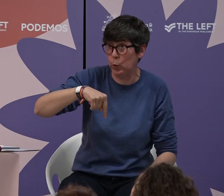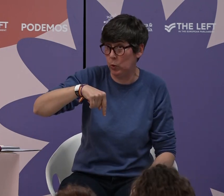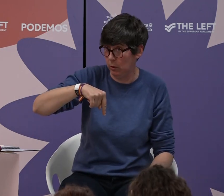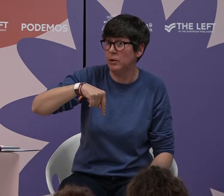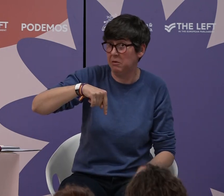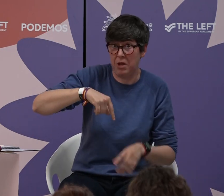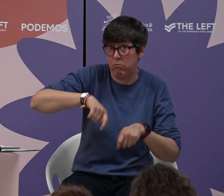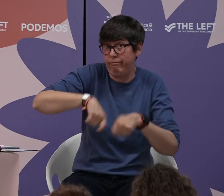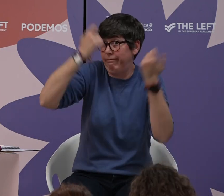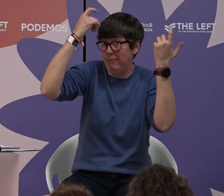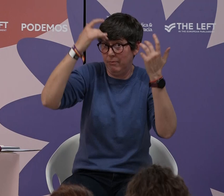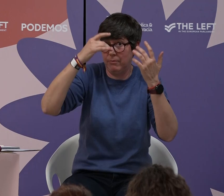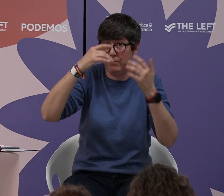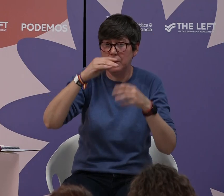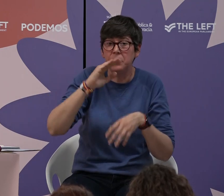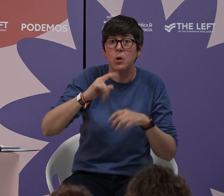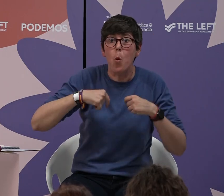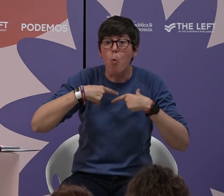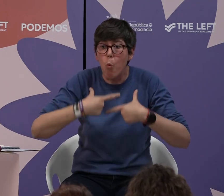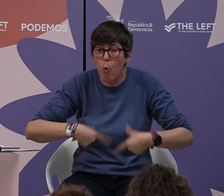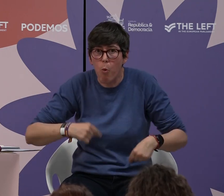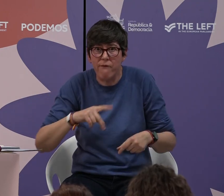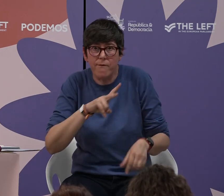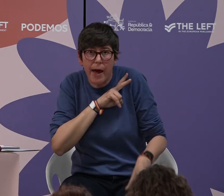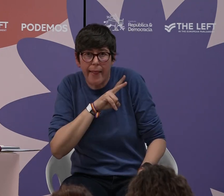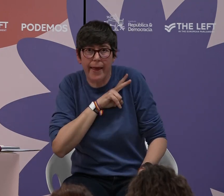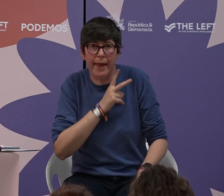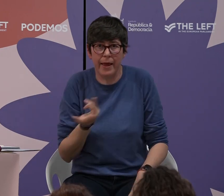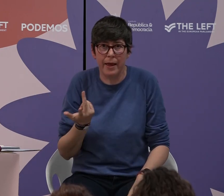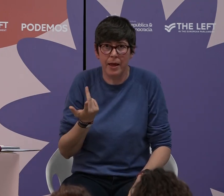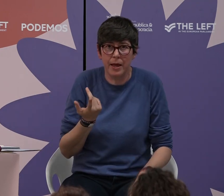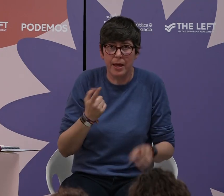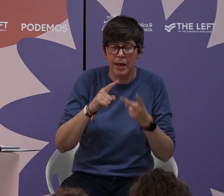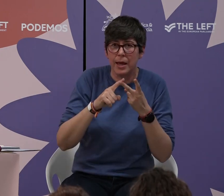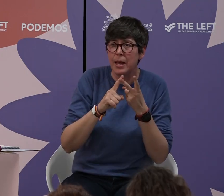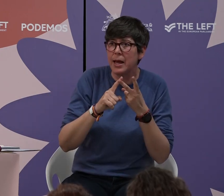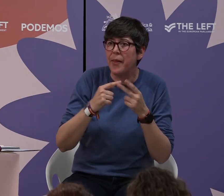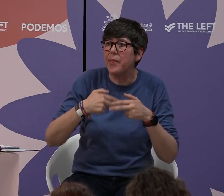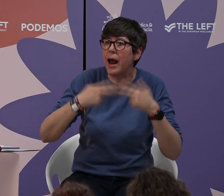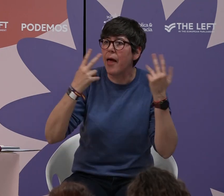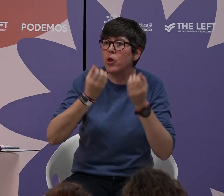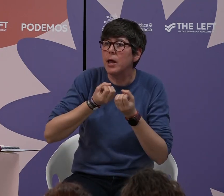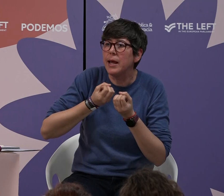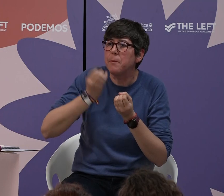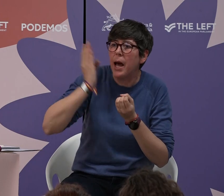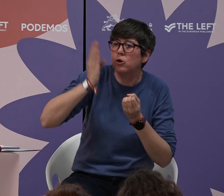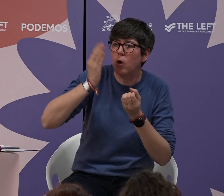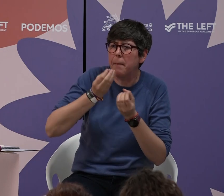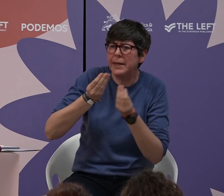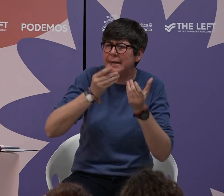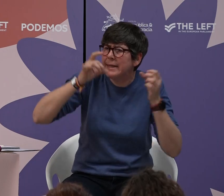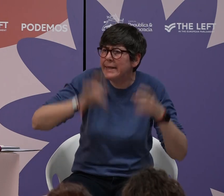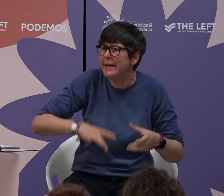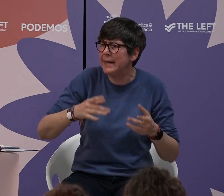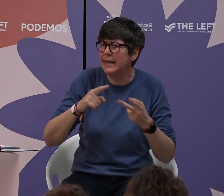las playas del sur que ya están tocadas ya están mal el pulmón perdón el pulmón verde